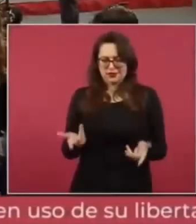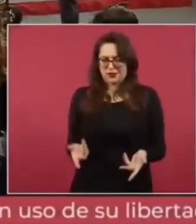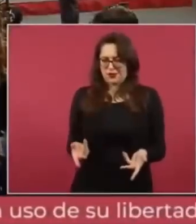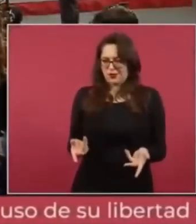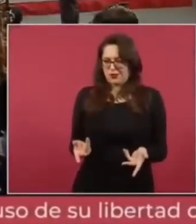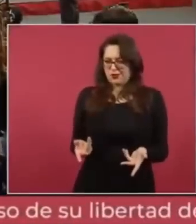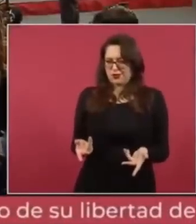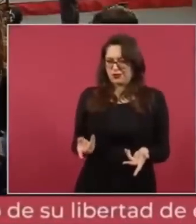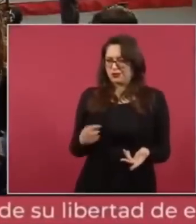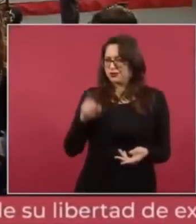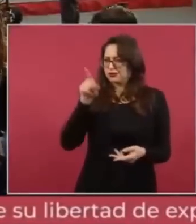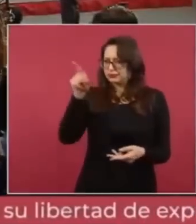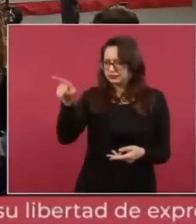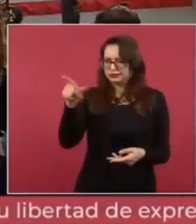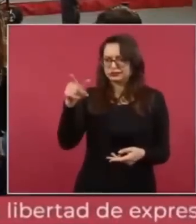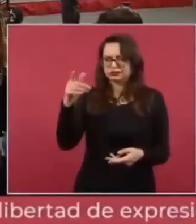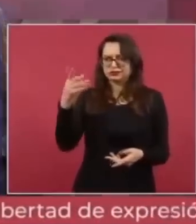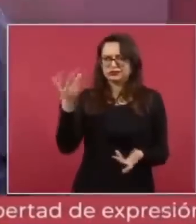de García Luna,